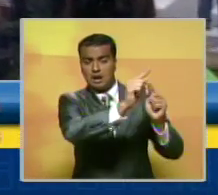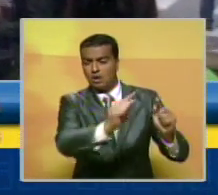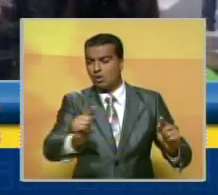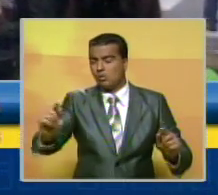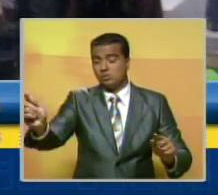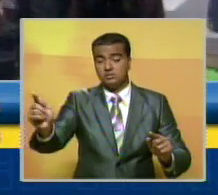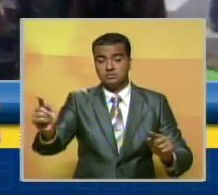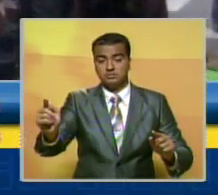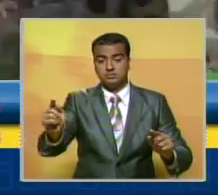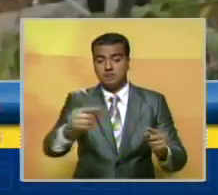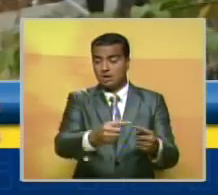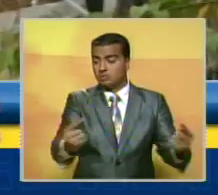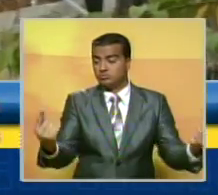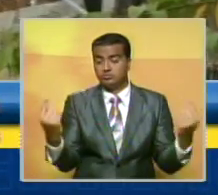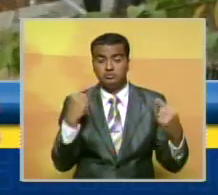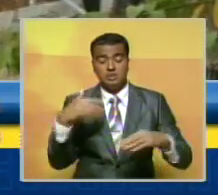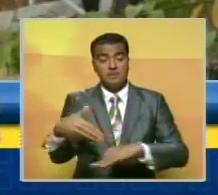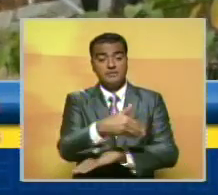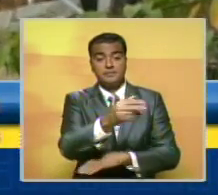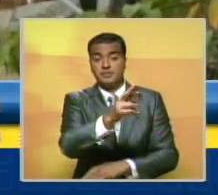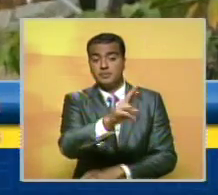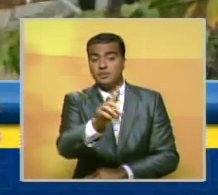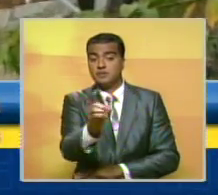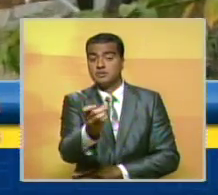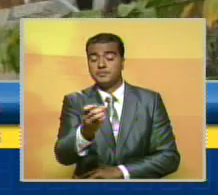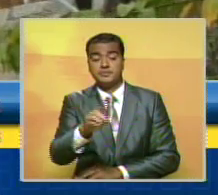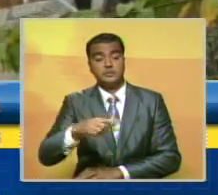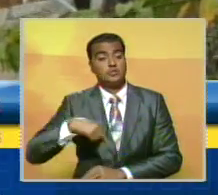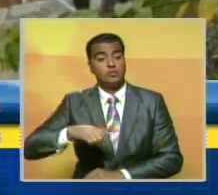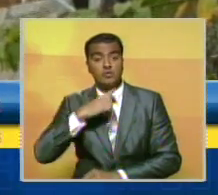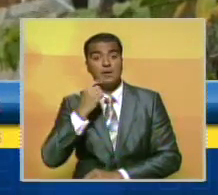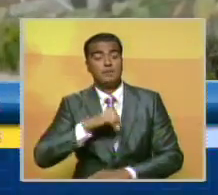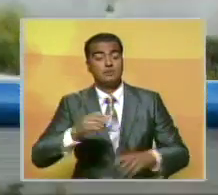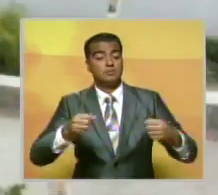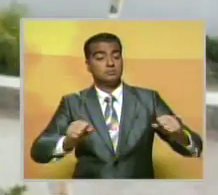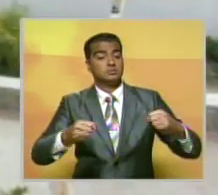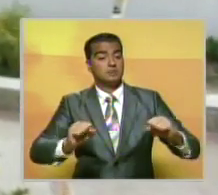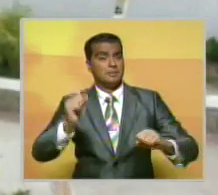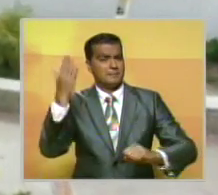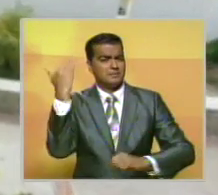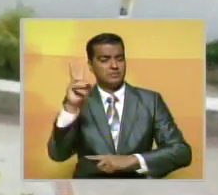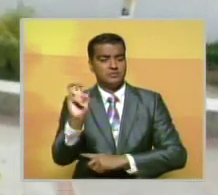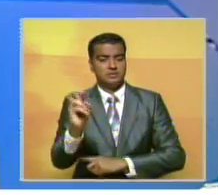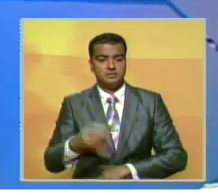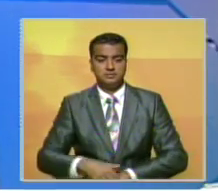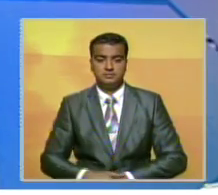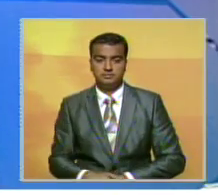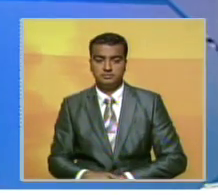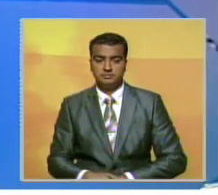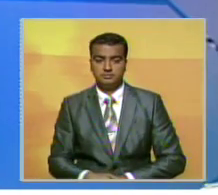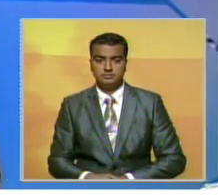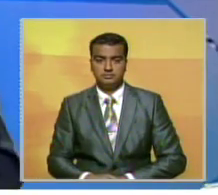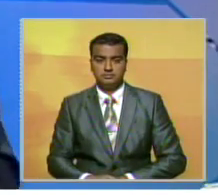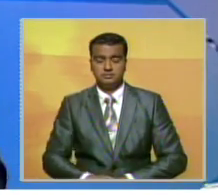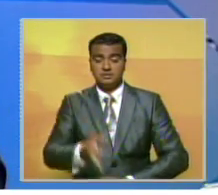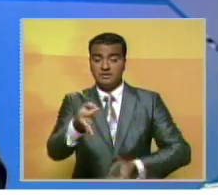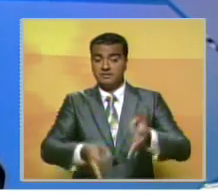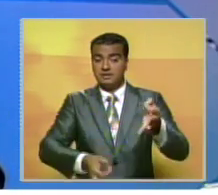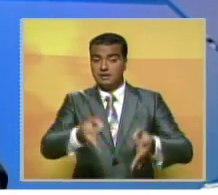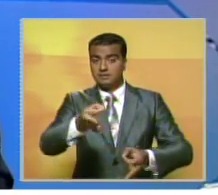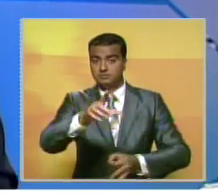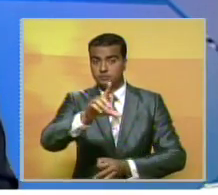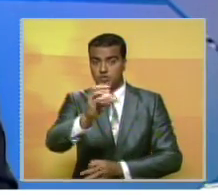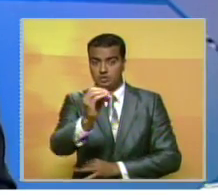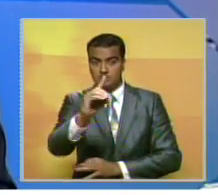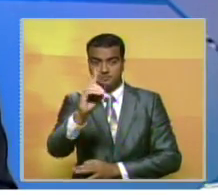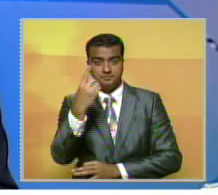guaya como barricada en la avenida Rómulo Gallegos, que causó la muerte de un motorizado el pasado viernes. La fiscal general de la